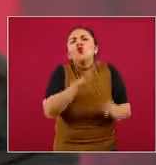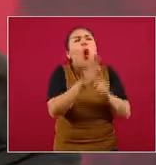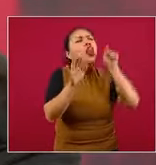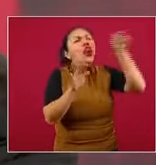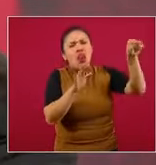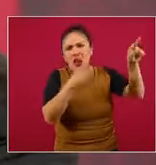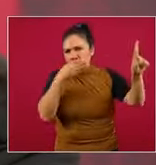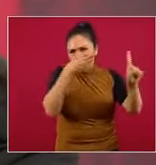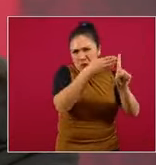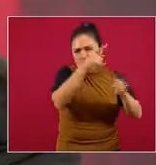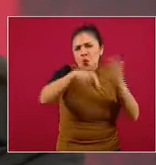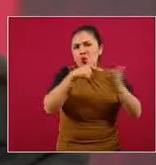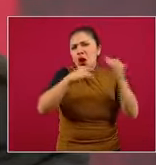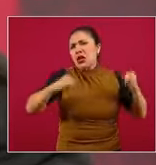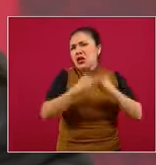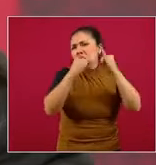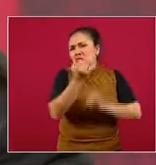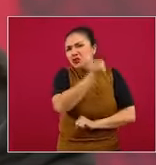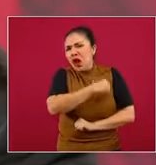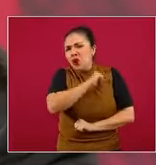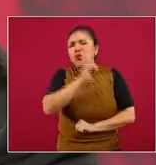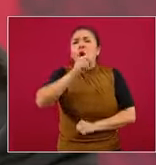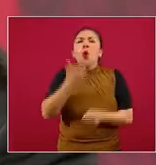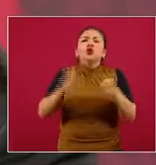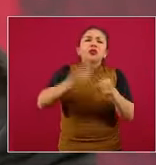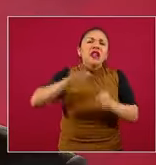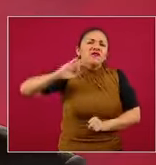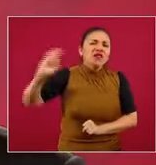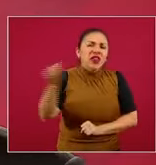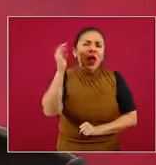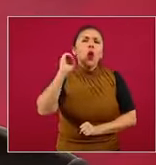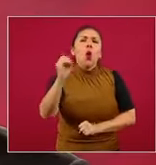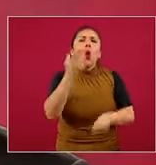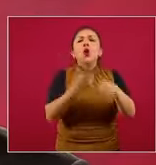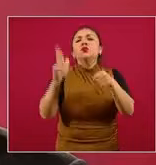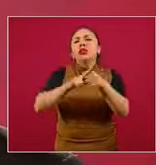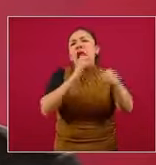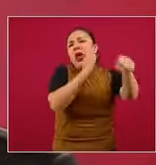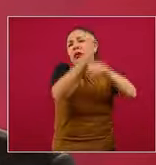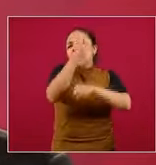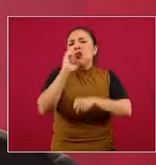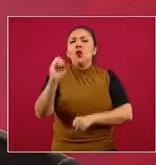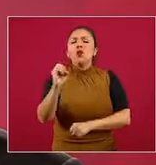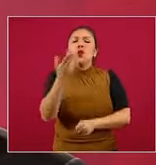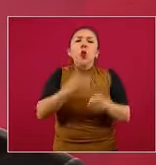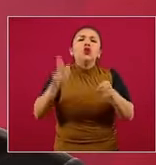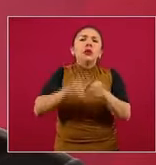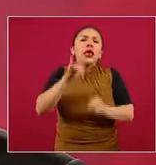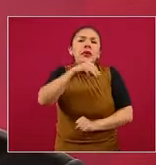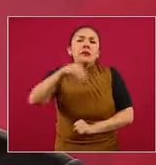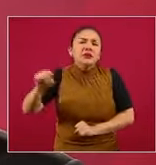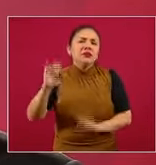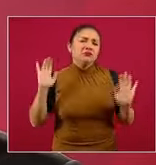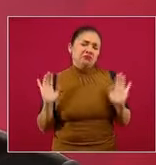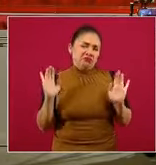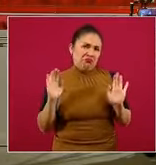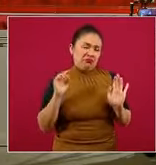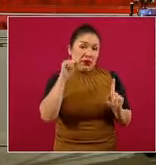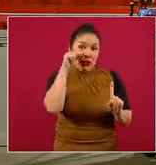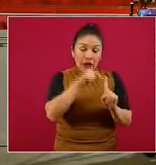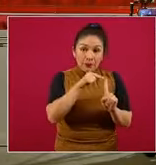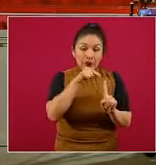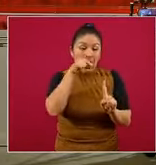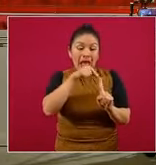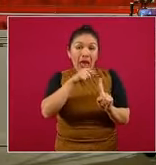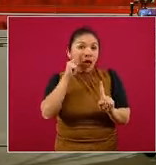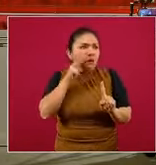¿no?, en un instituto de salud, en un hospital federal, en un hospital estatal, en un hospital de la Seguridad Social, y lo que